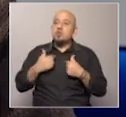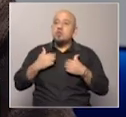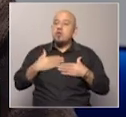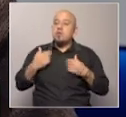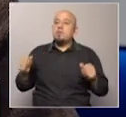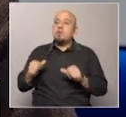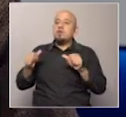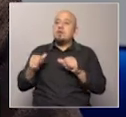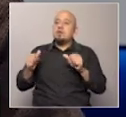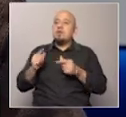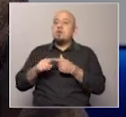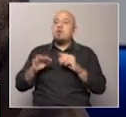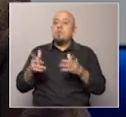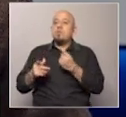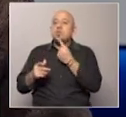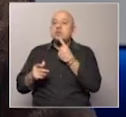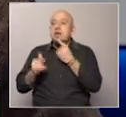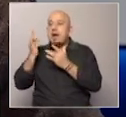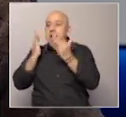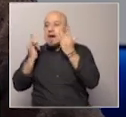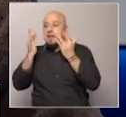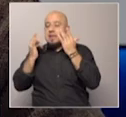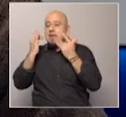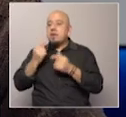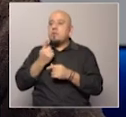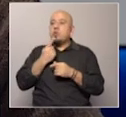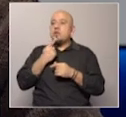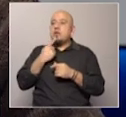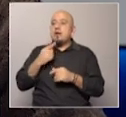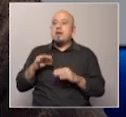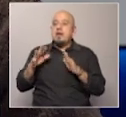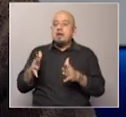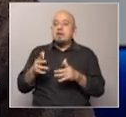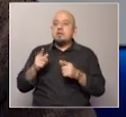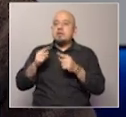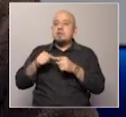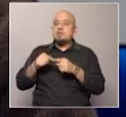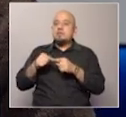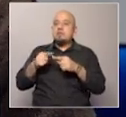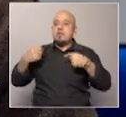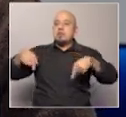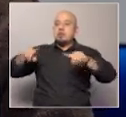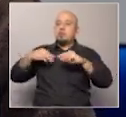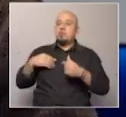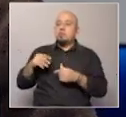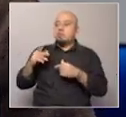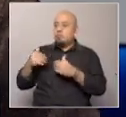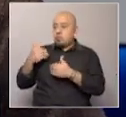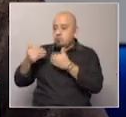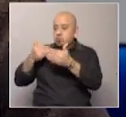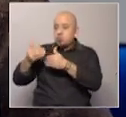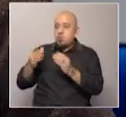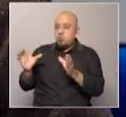arte con política arte colaborativo porque es un proyecto que involucra el equipo central de producción somos 12 personas